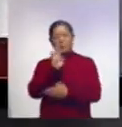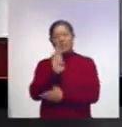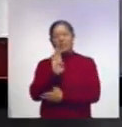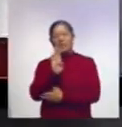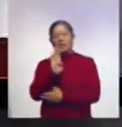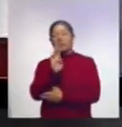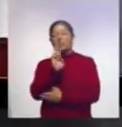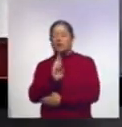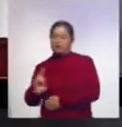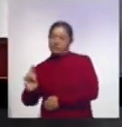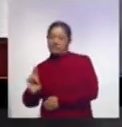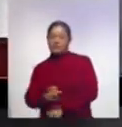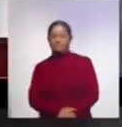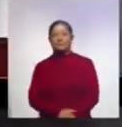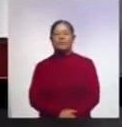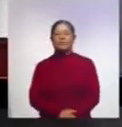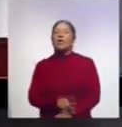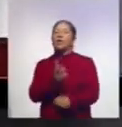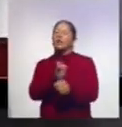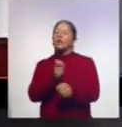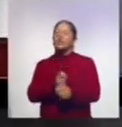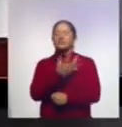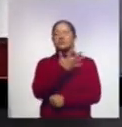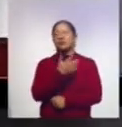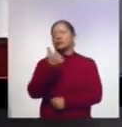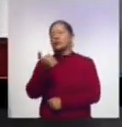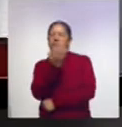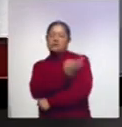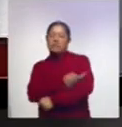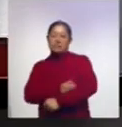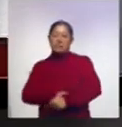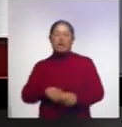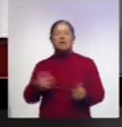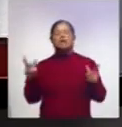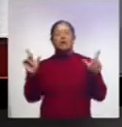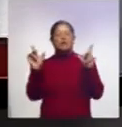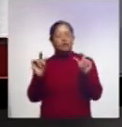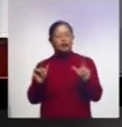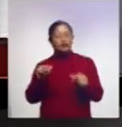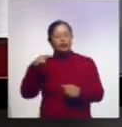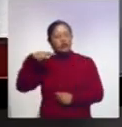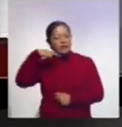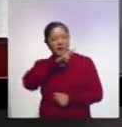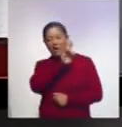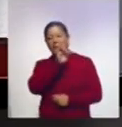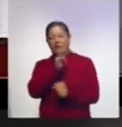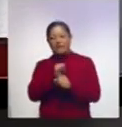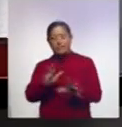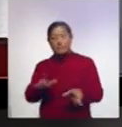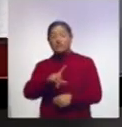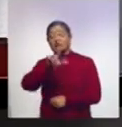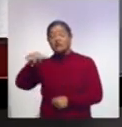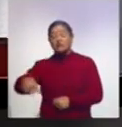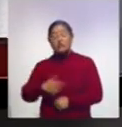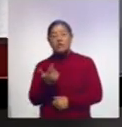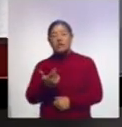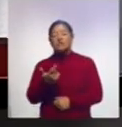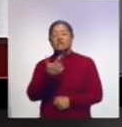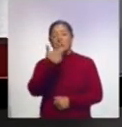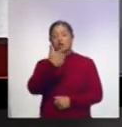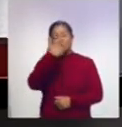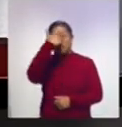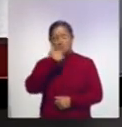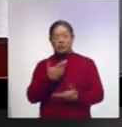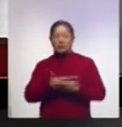Le invito a que nos acompañe en punto de las 5 y 6 de la tarde con avances informativos y ya para las 20 horas 8 de la noche la